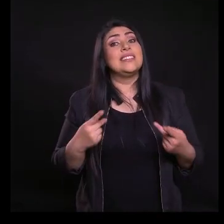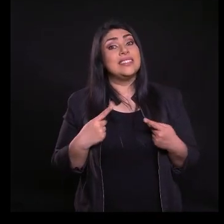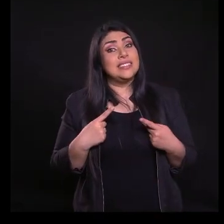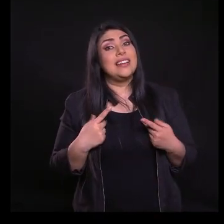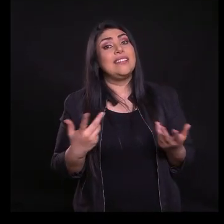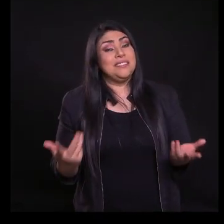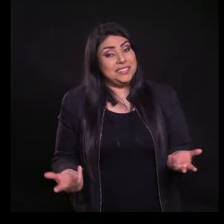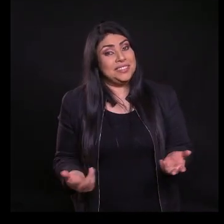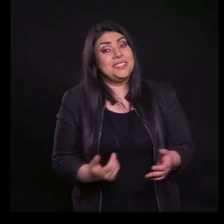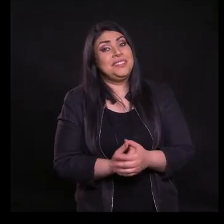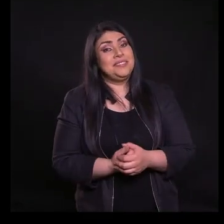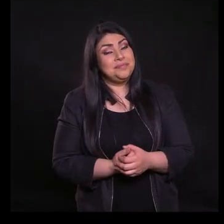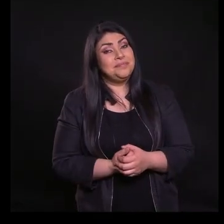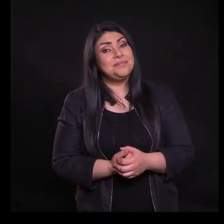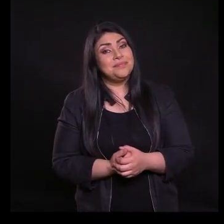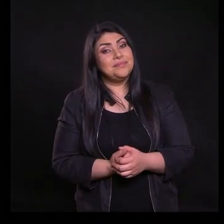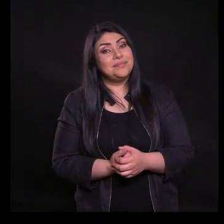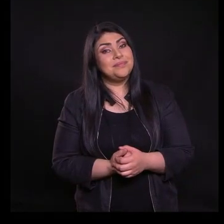vida definitivamente